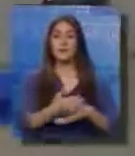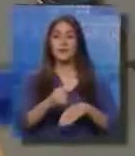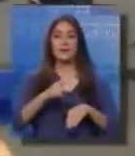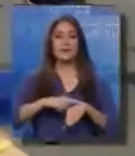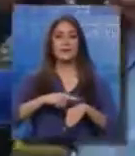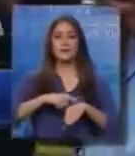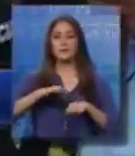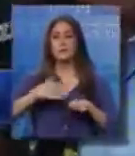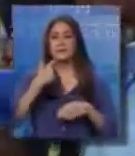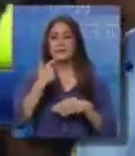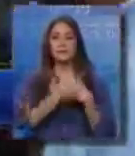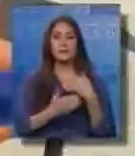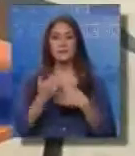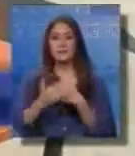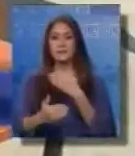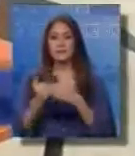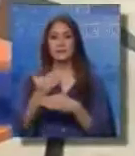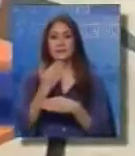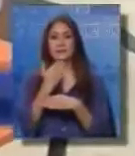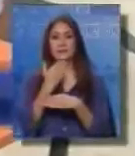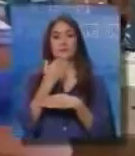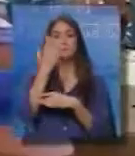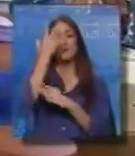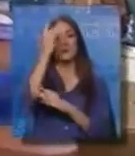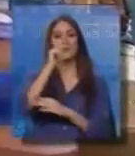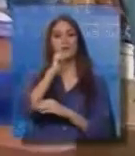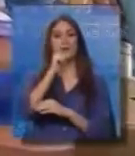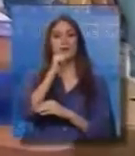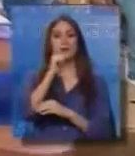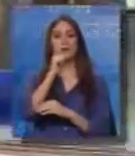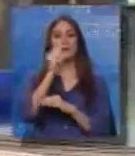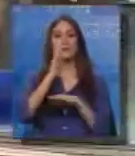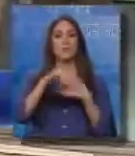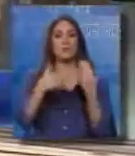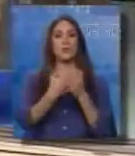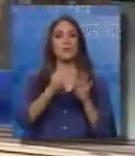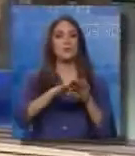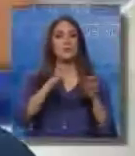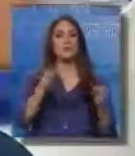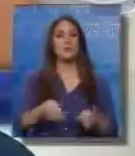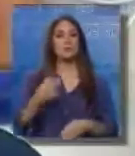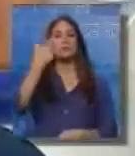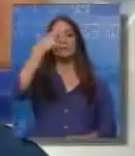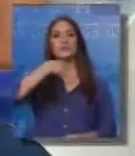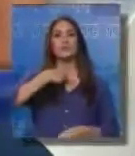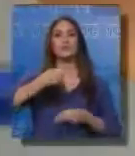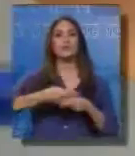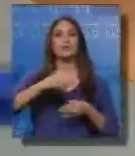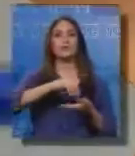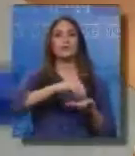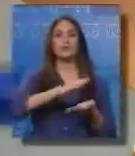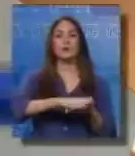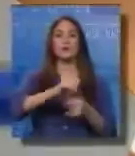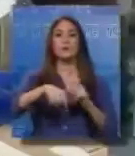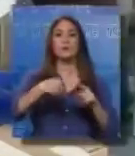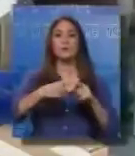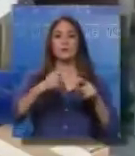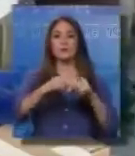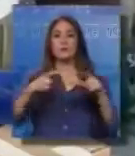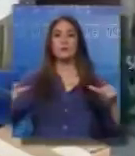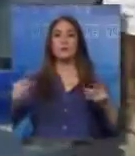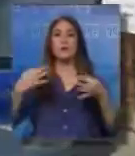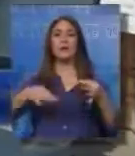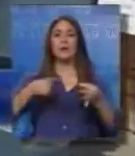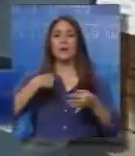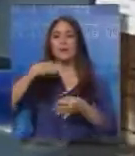retraso y ligeros contratiempos en algunas de ellas, debido a la falta de conformación de las juntas receptoras del voto y la ausencia de las papeletas. Más